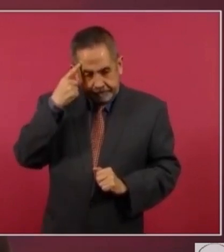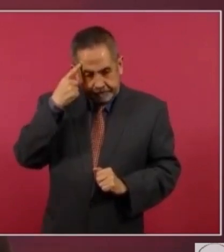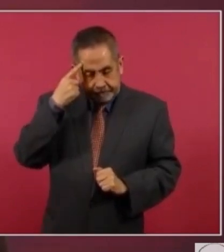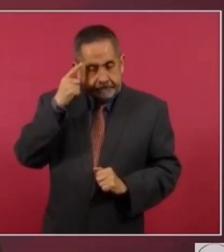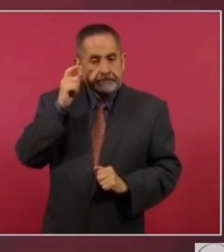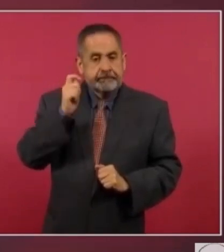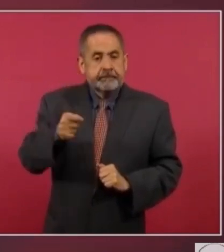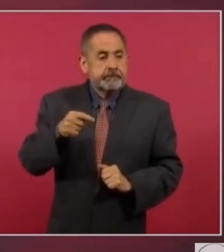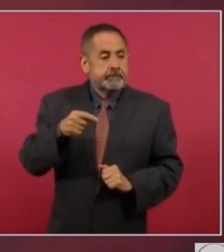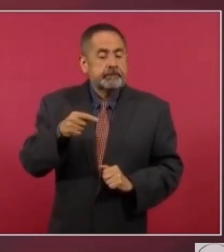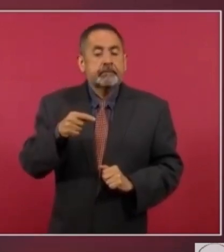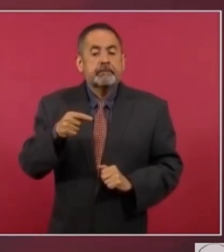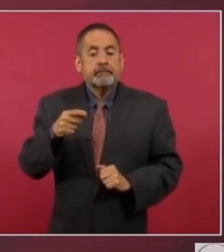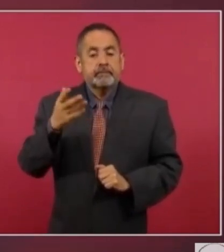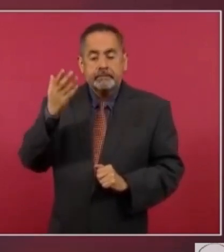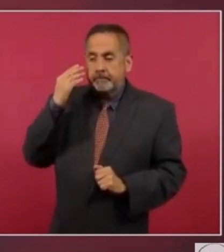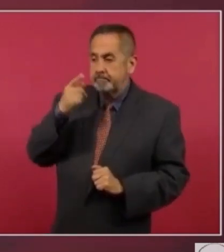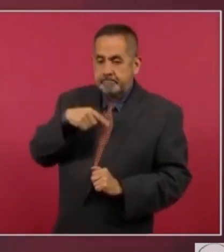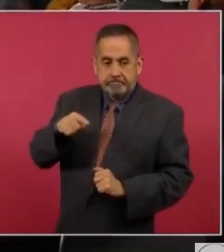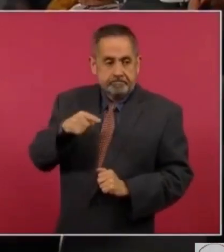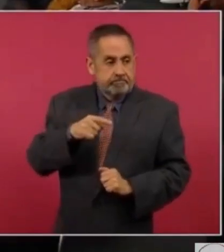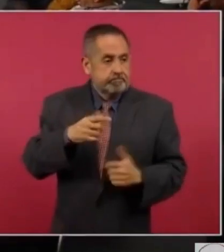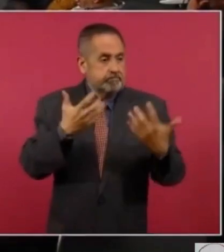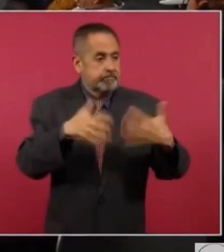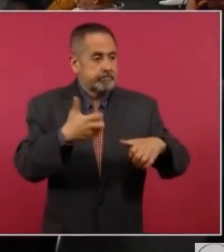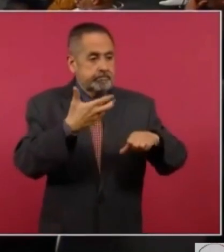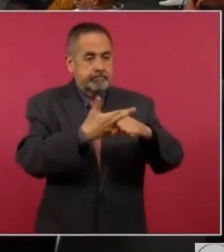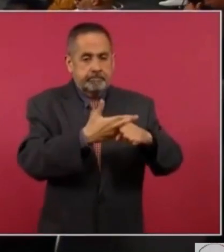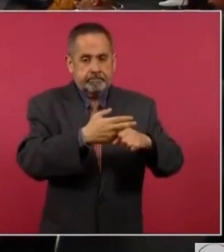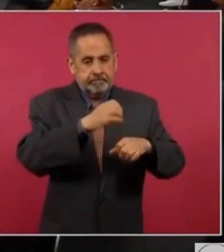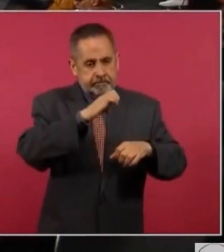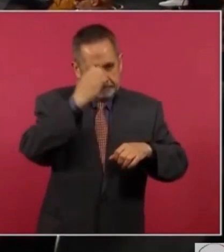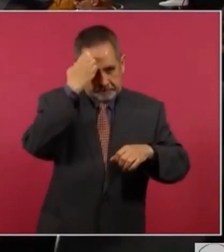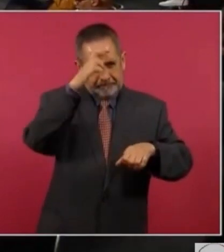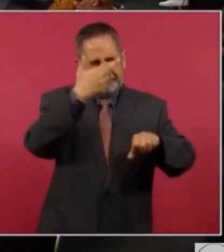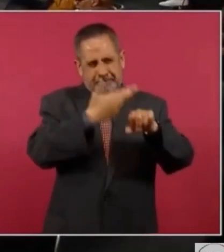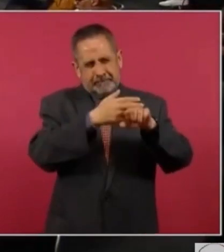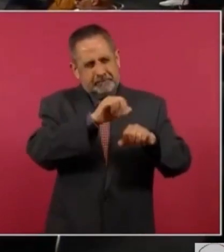de entregar a empresas extranjeras